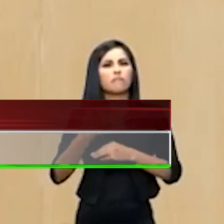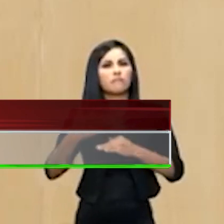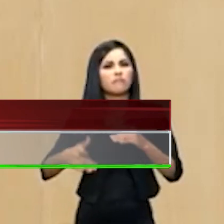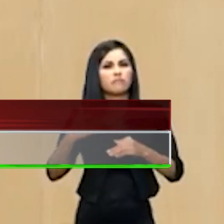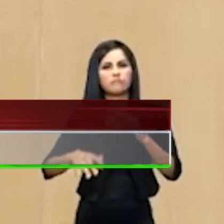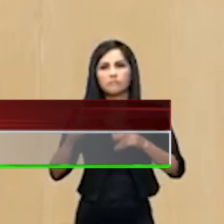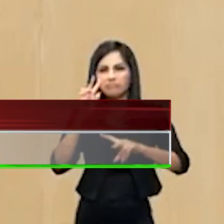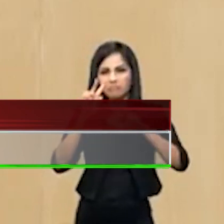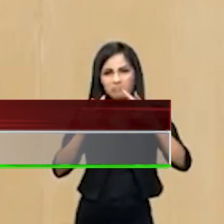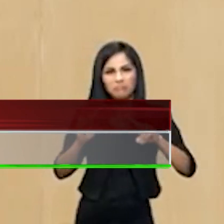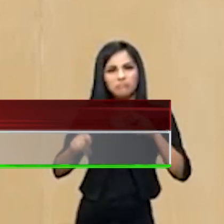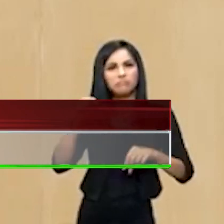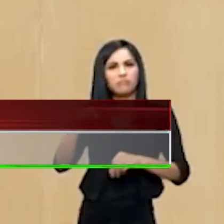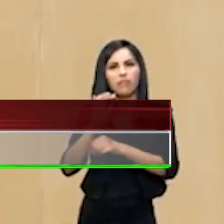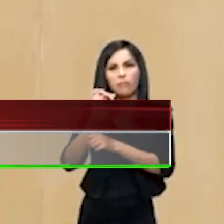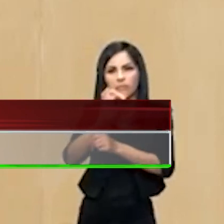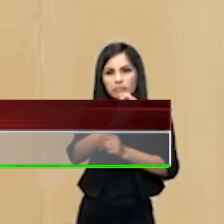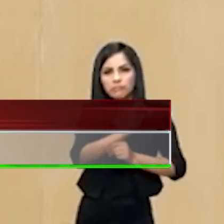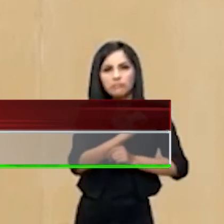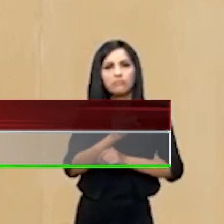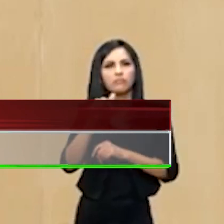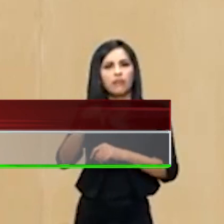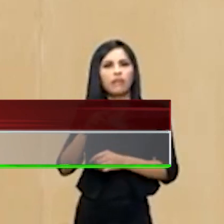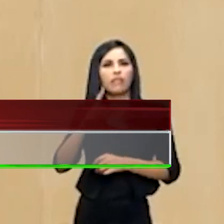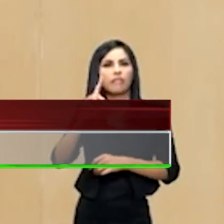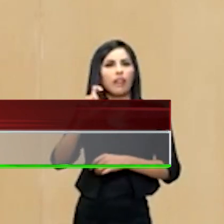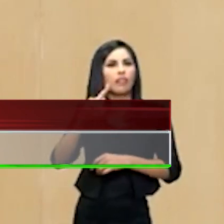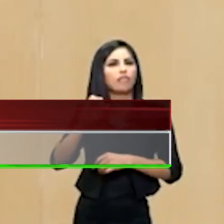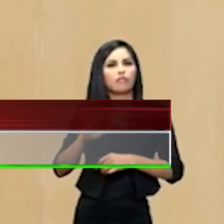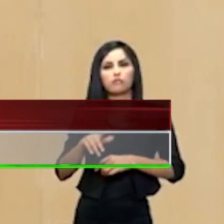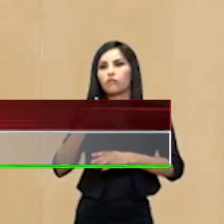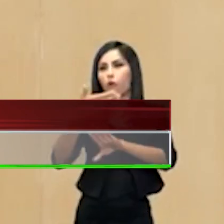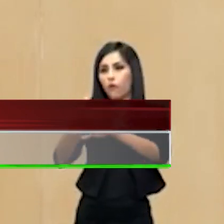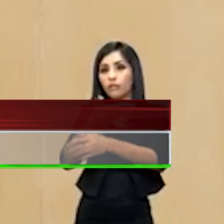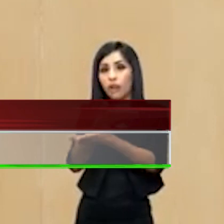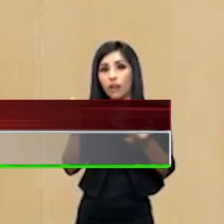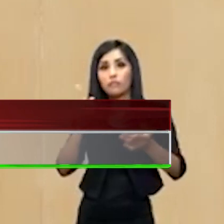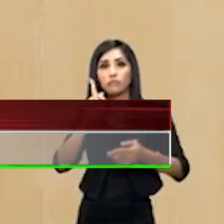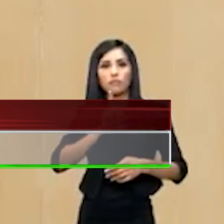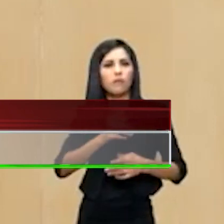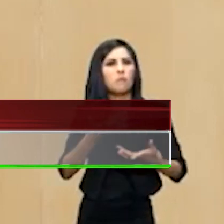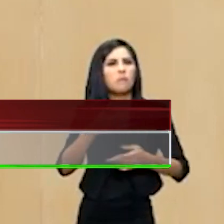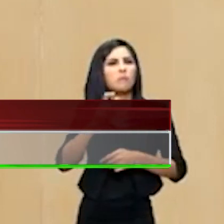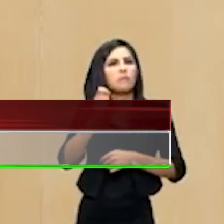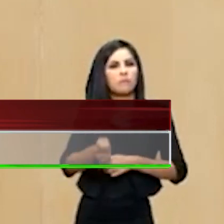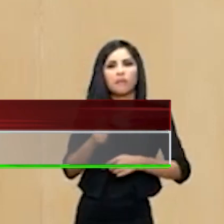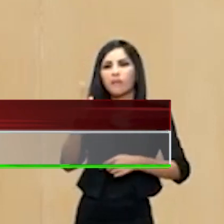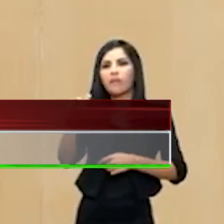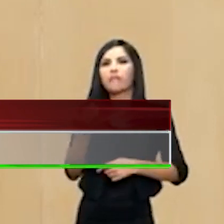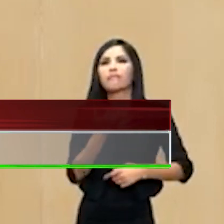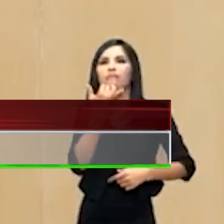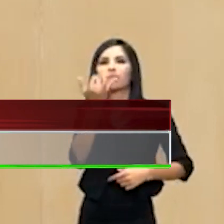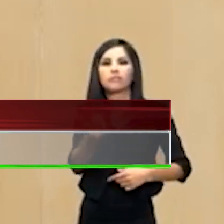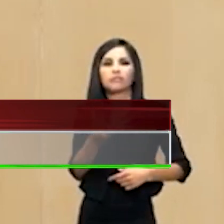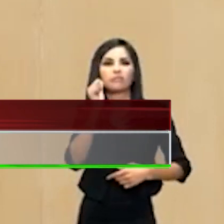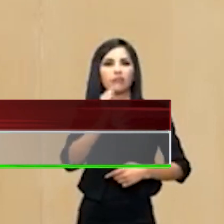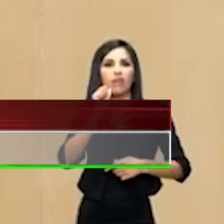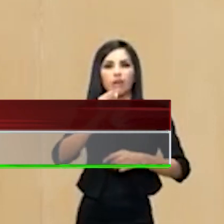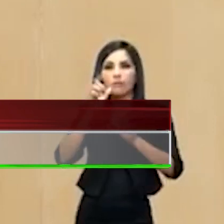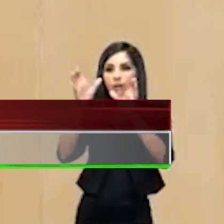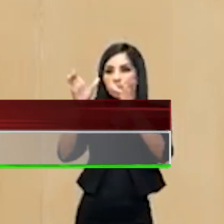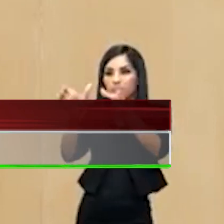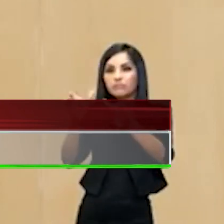sido señaladas en las investigaciones de los delitos contra las mujeres consiste en la errónea